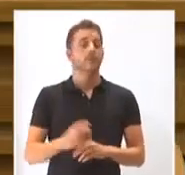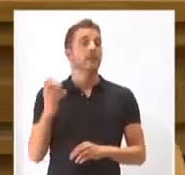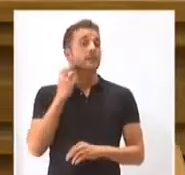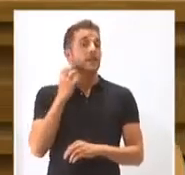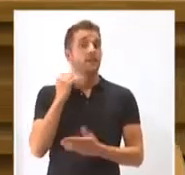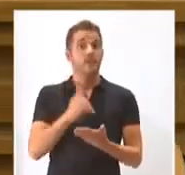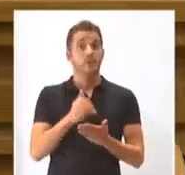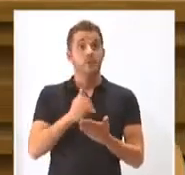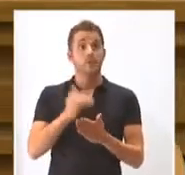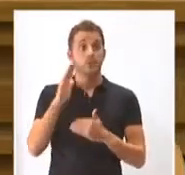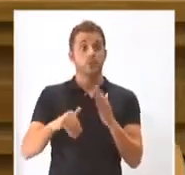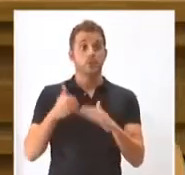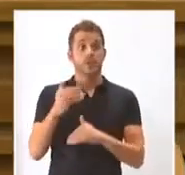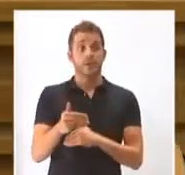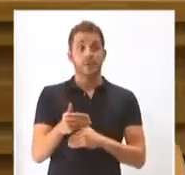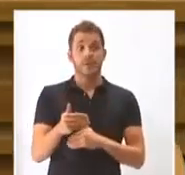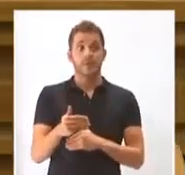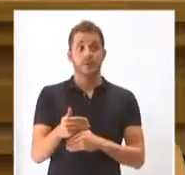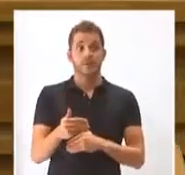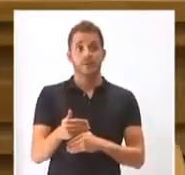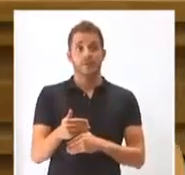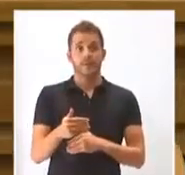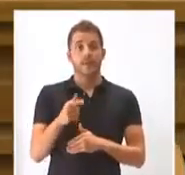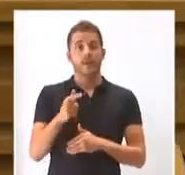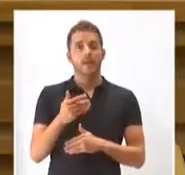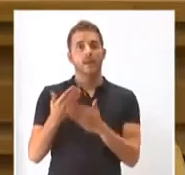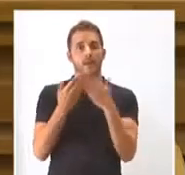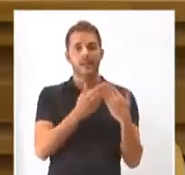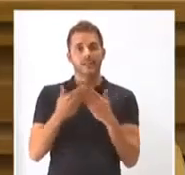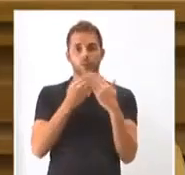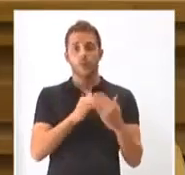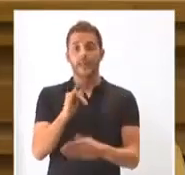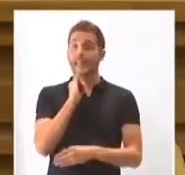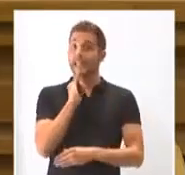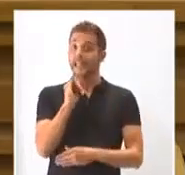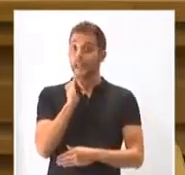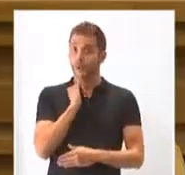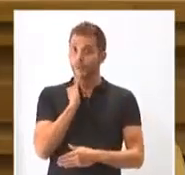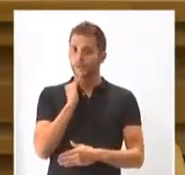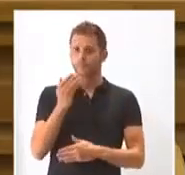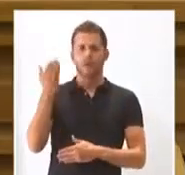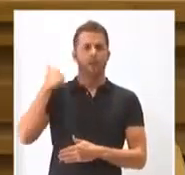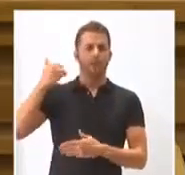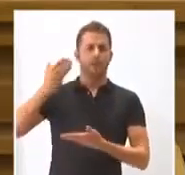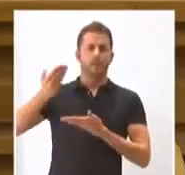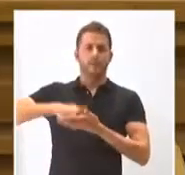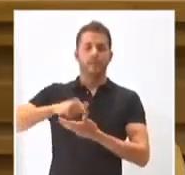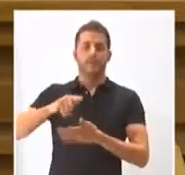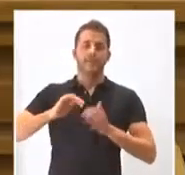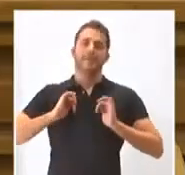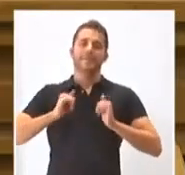próximo curso va a empezar ya la escuela de idiomas lo lleva pidiendo hace mucho tiempo empezar a disfrutar de las nuevas instalaciones